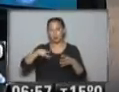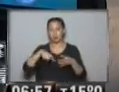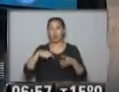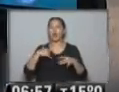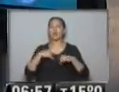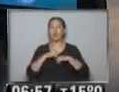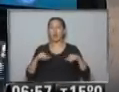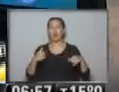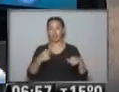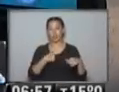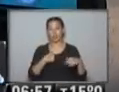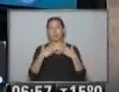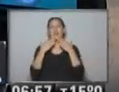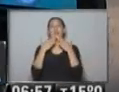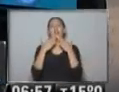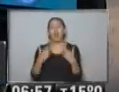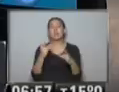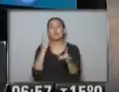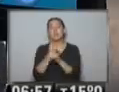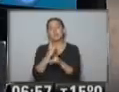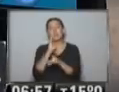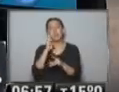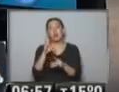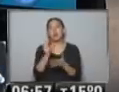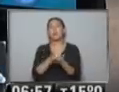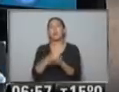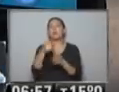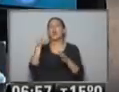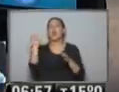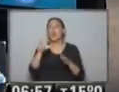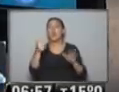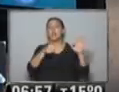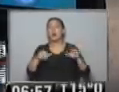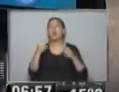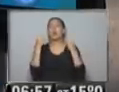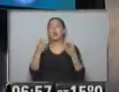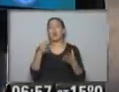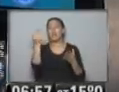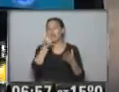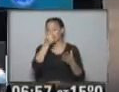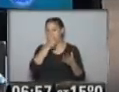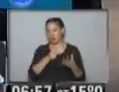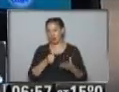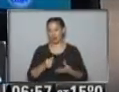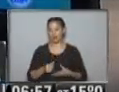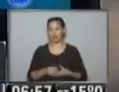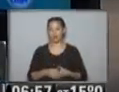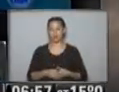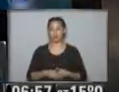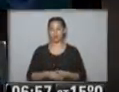Y yo, por supuesto, le agradecemos su fidelidad. Lo esperamos el lunes 6:30. Pasen un buen fin de semana.